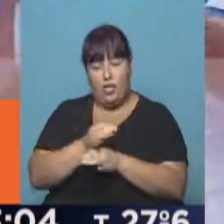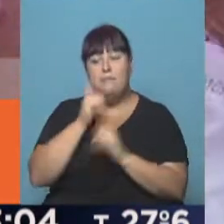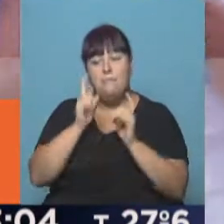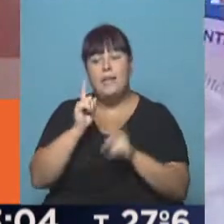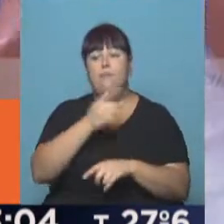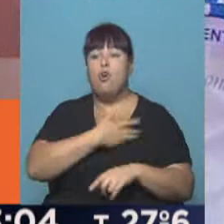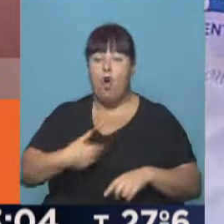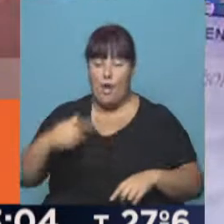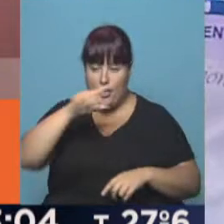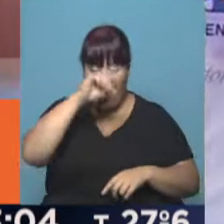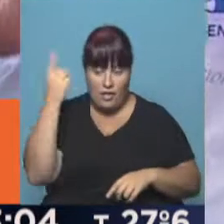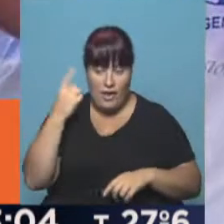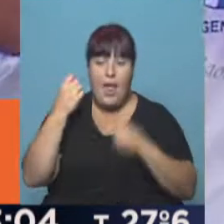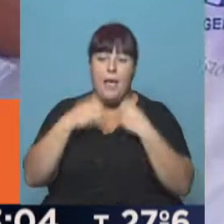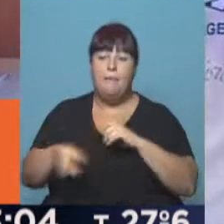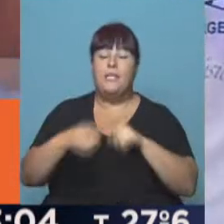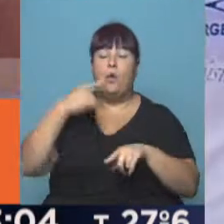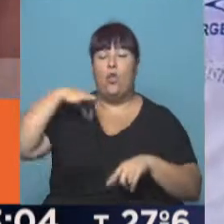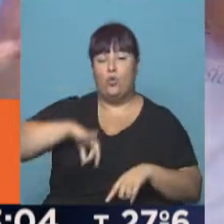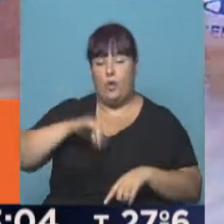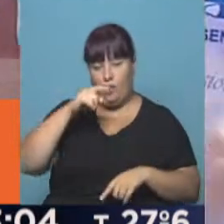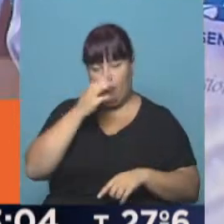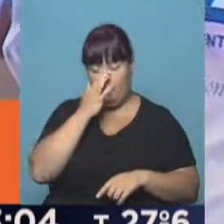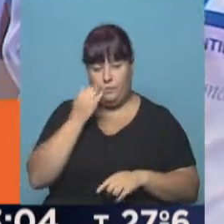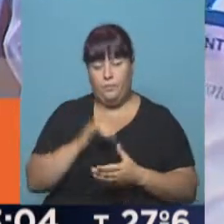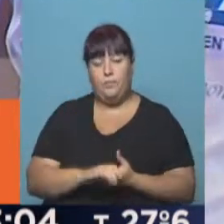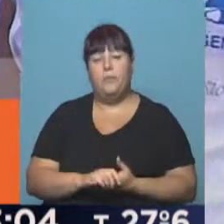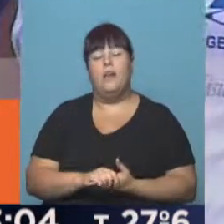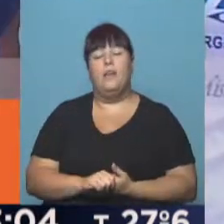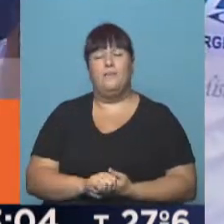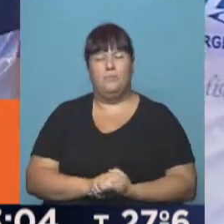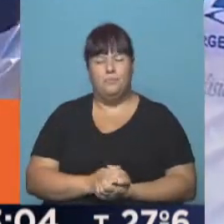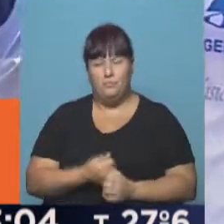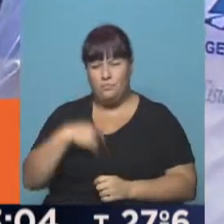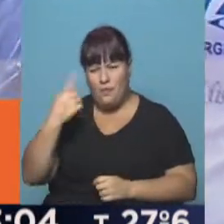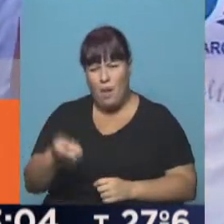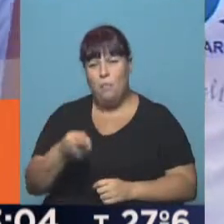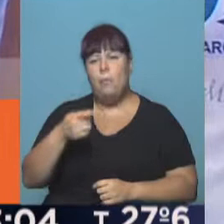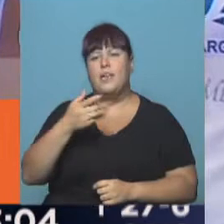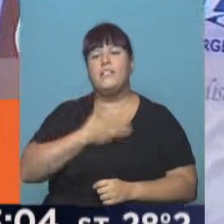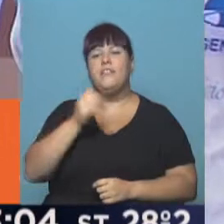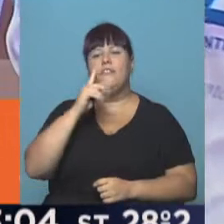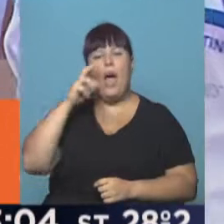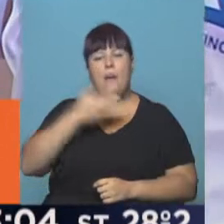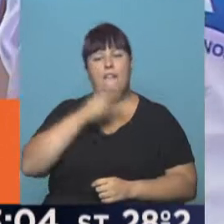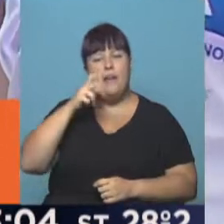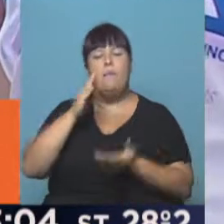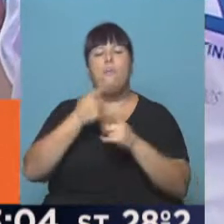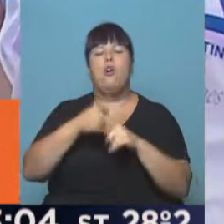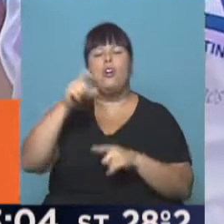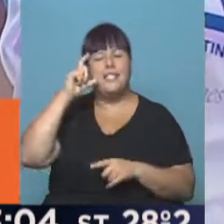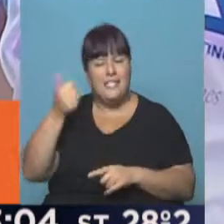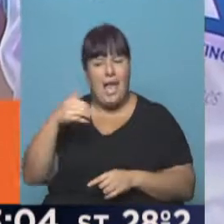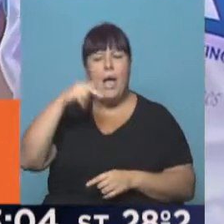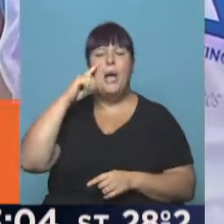el gobierno nacional abre paritaria a docentes. Los momentos después habló Fabián Feldman por CEA,